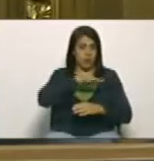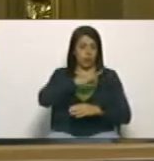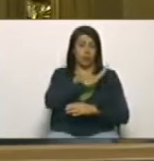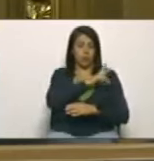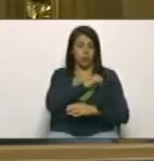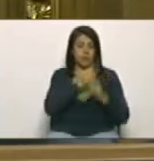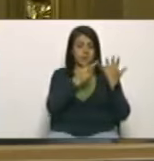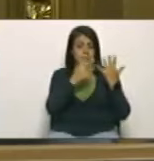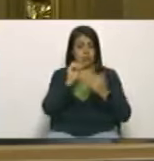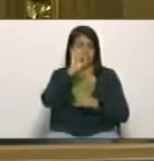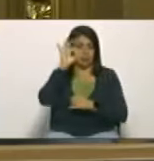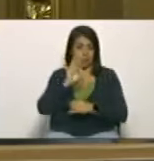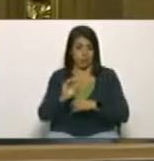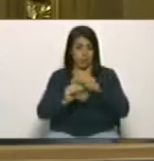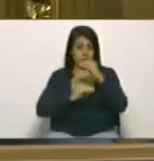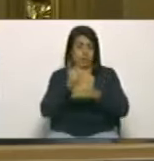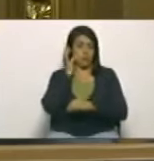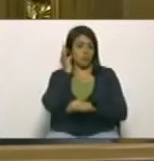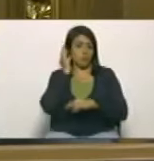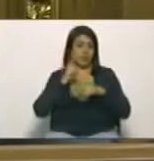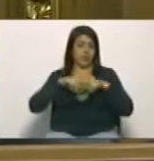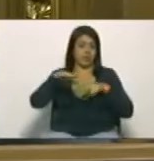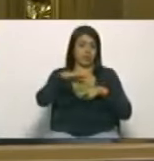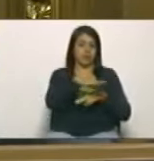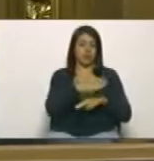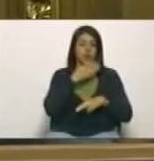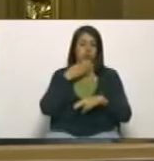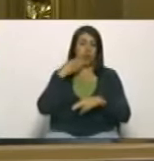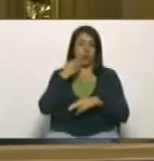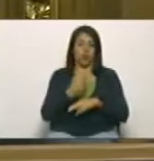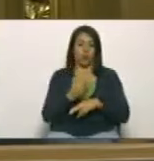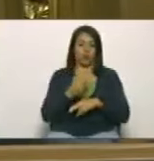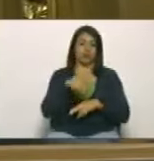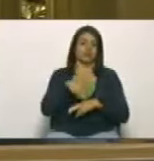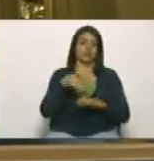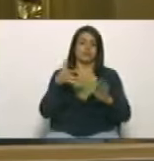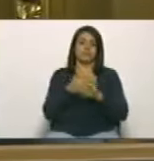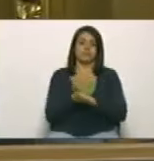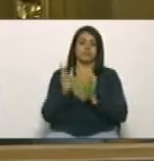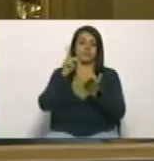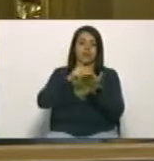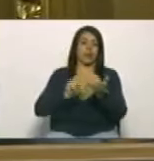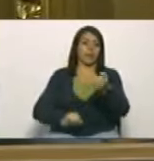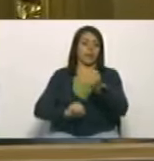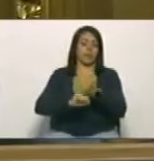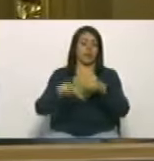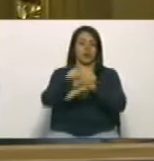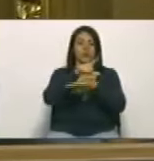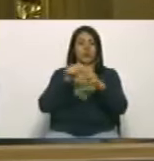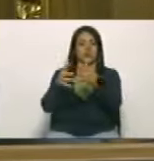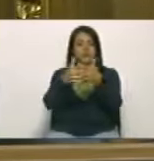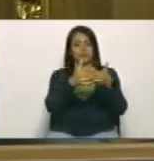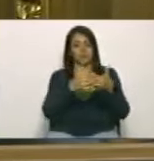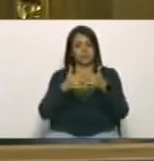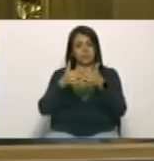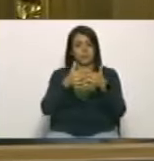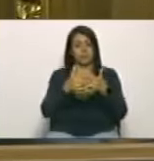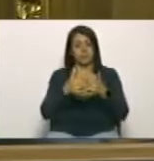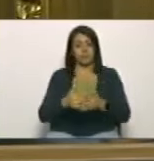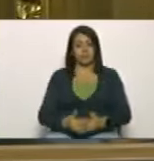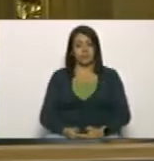cuales el 70% son mujeres, niñas, niños y adolescentes, el cual cuenta con el apoyo del gobierno de los Estados Unidos de